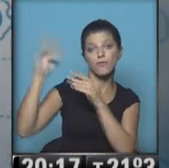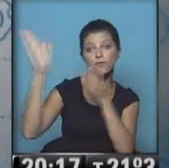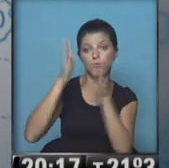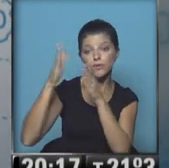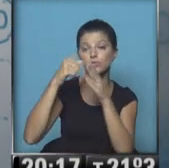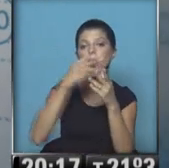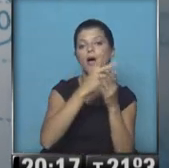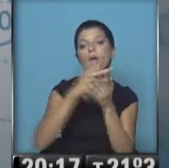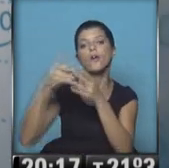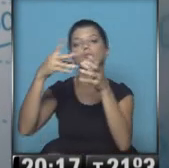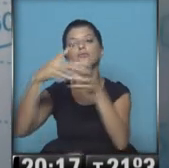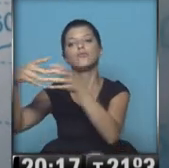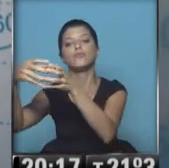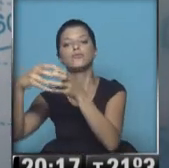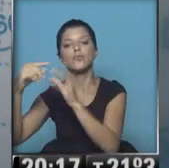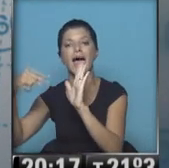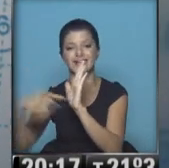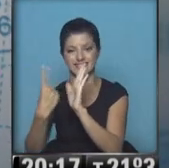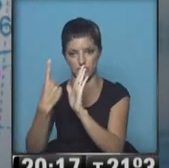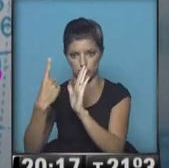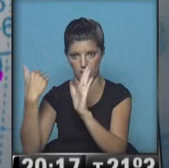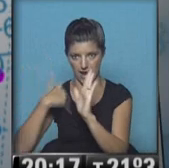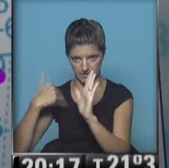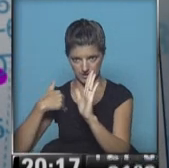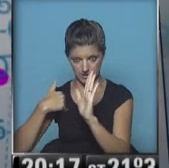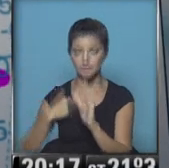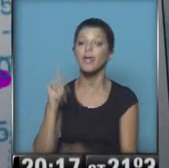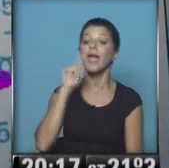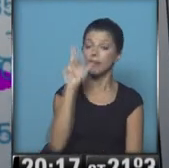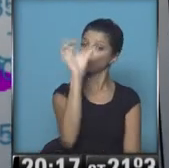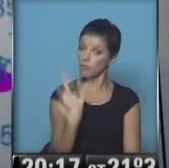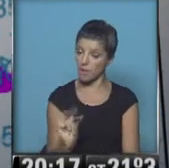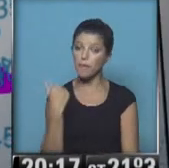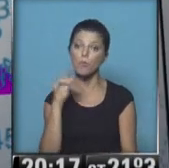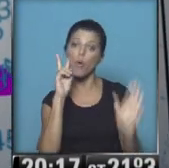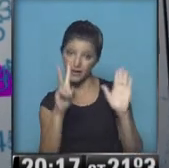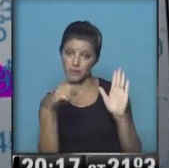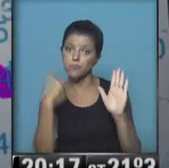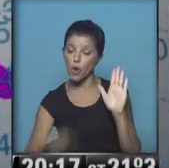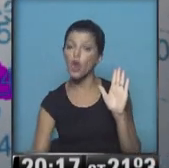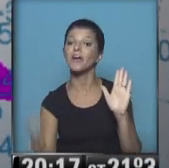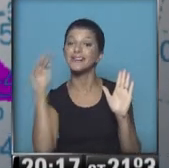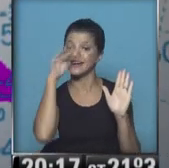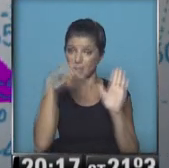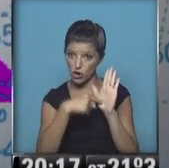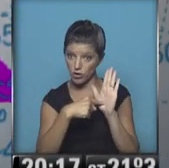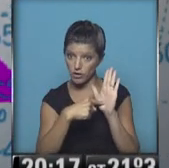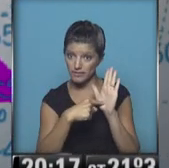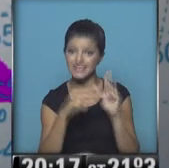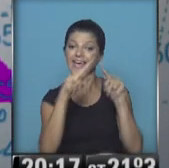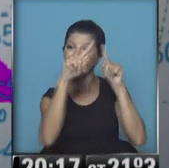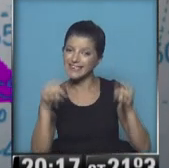va desplazando hacia la zona central de nuestro país. Y en estos mapas podemos observar en color negro el triangulito que corresponde al